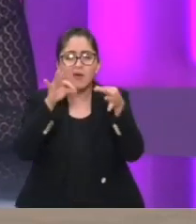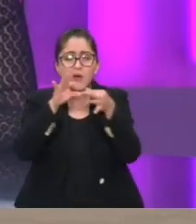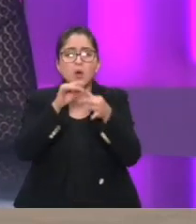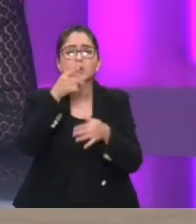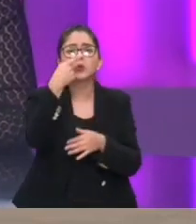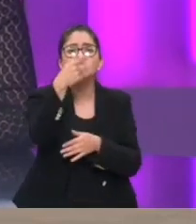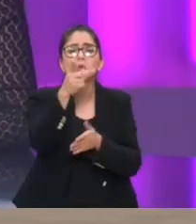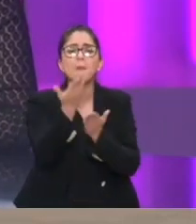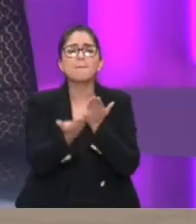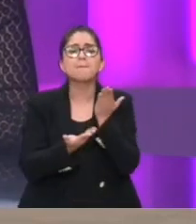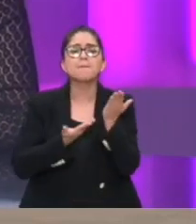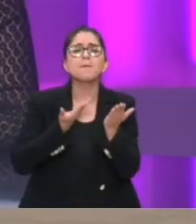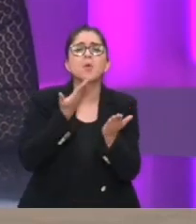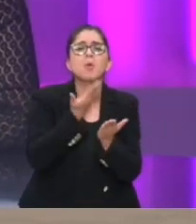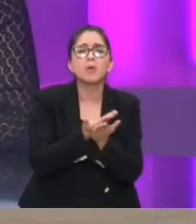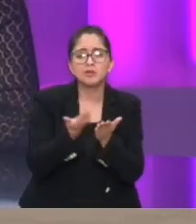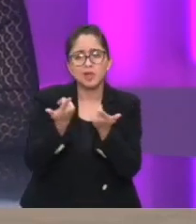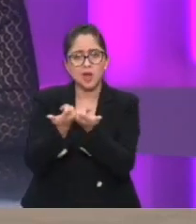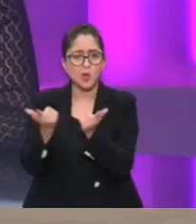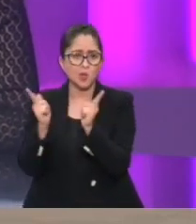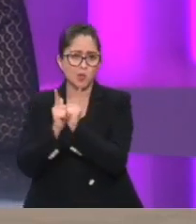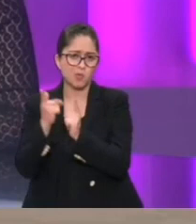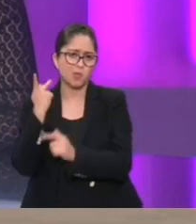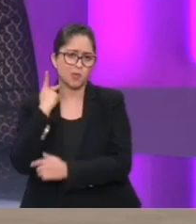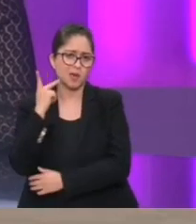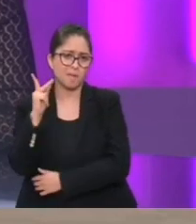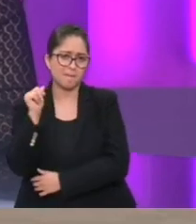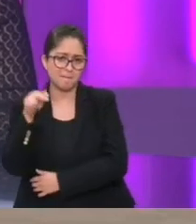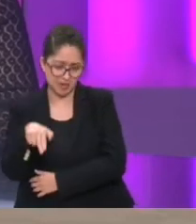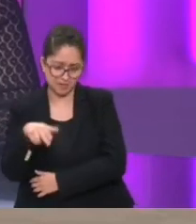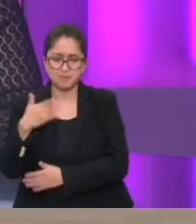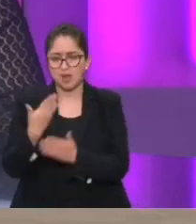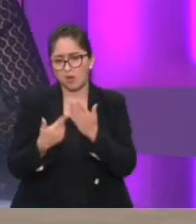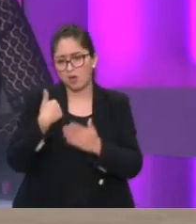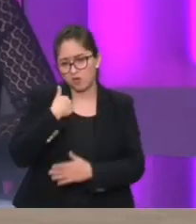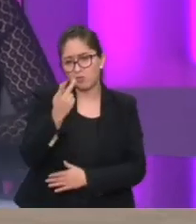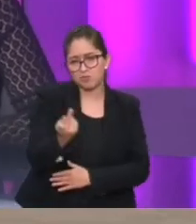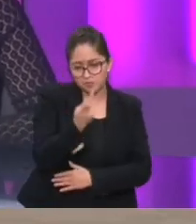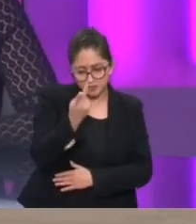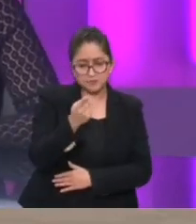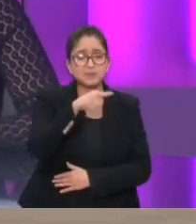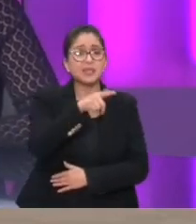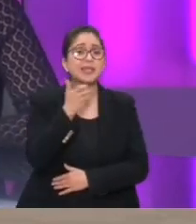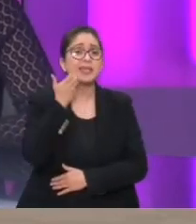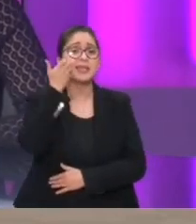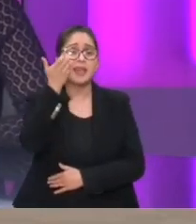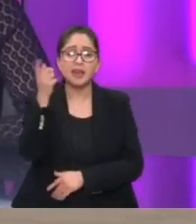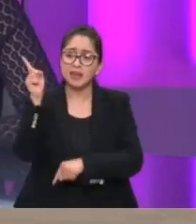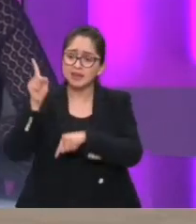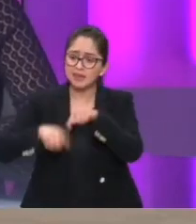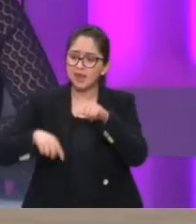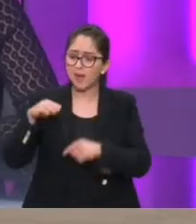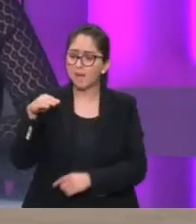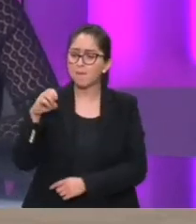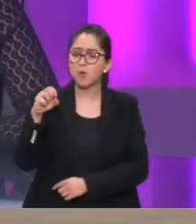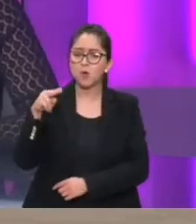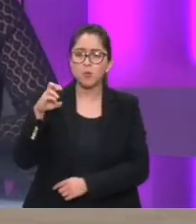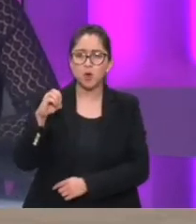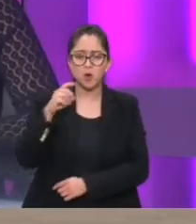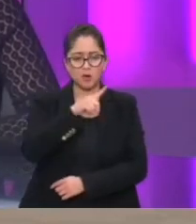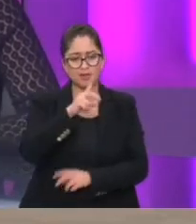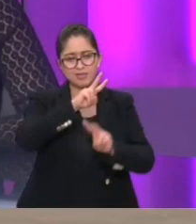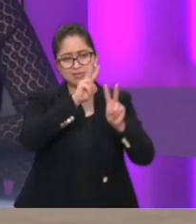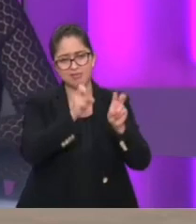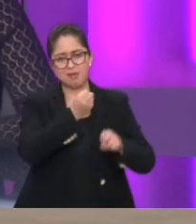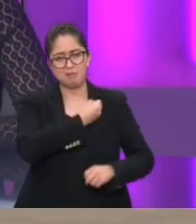las propuestas legislativas. Si me permite, le hago entonces una pregunta. Dice su plataforma, dar fin al monopolio del Estado en los servicios de atención a la salud y permitir, en